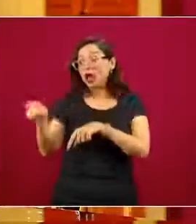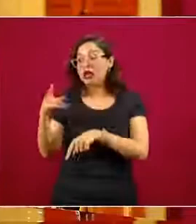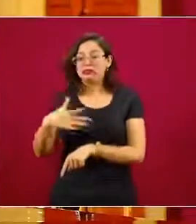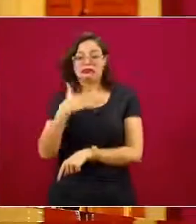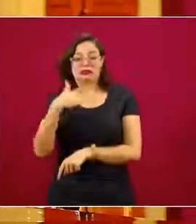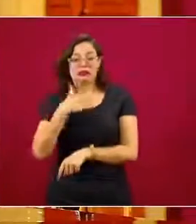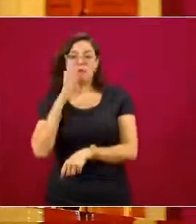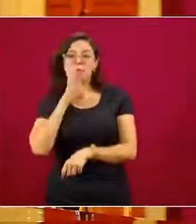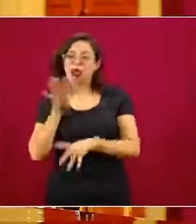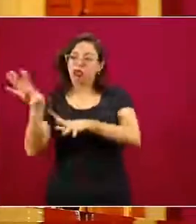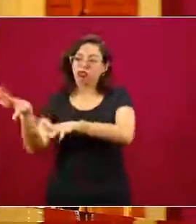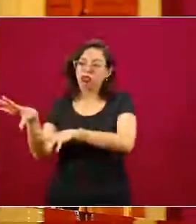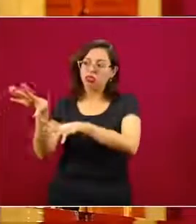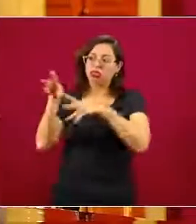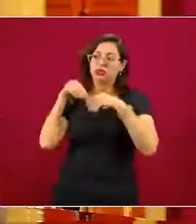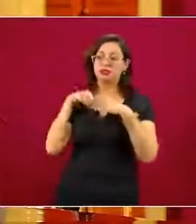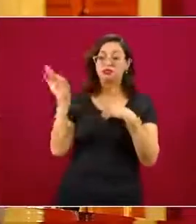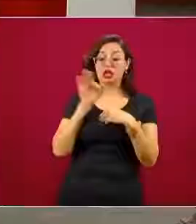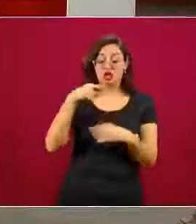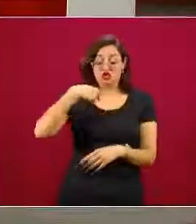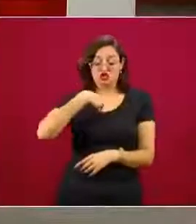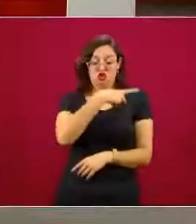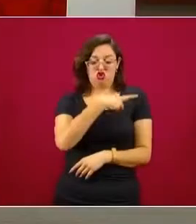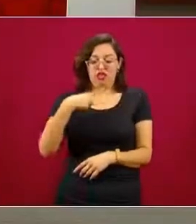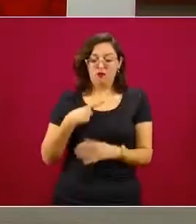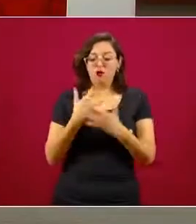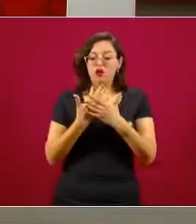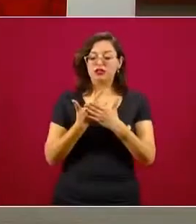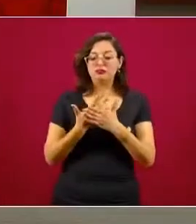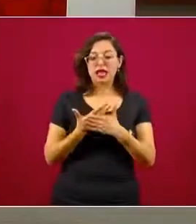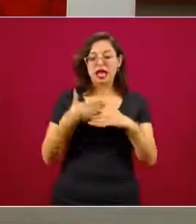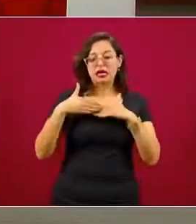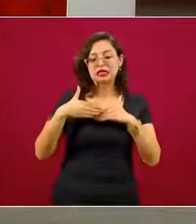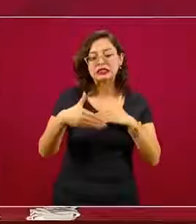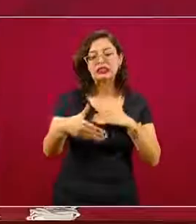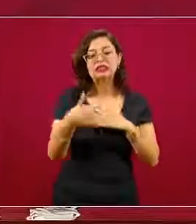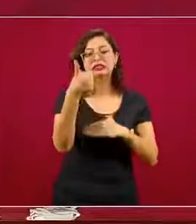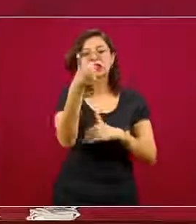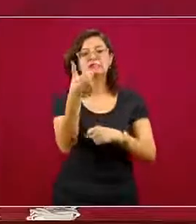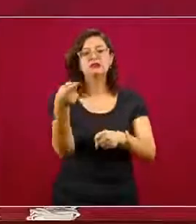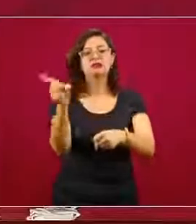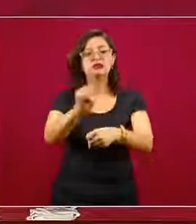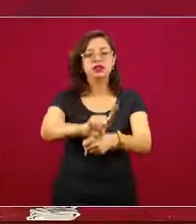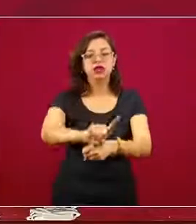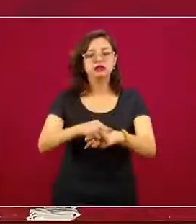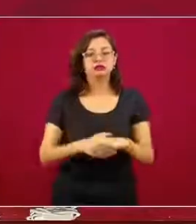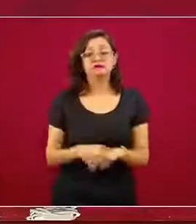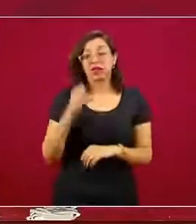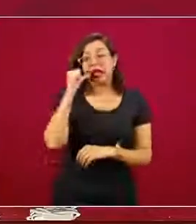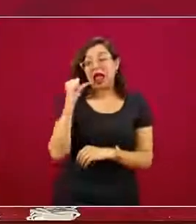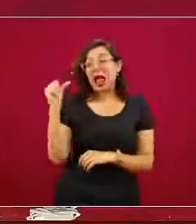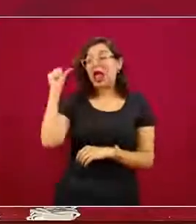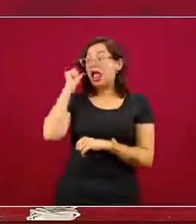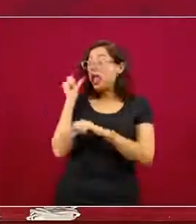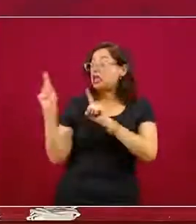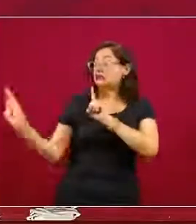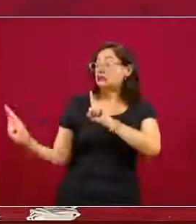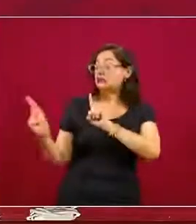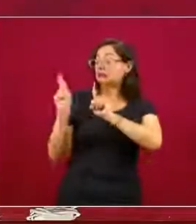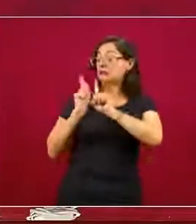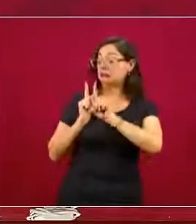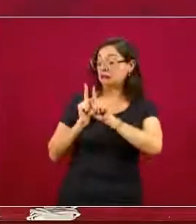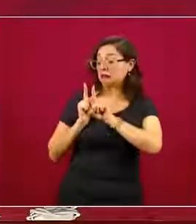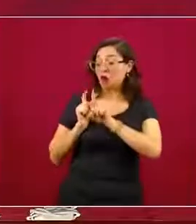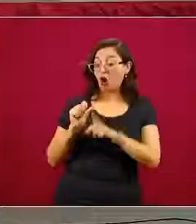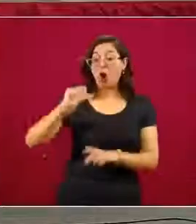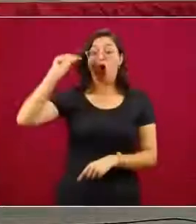de contagiosidad de la persona enferma. Suponiendo eso, si ayer estuve en contacto con la persona enferma y